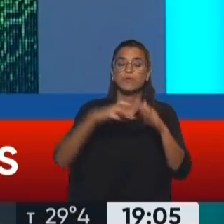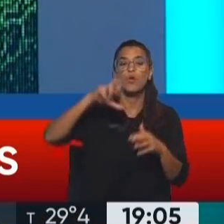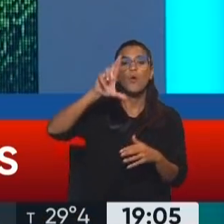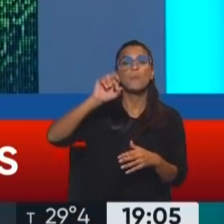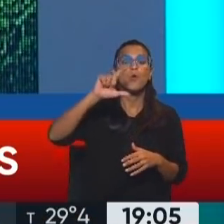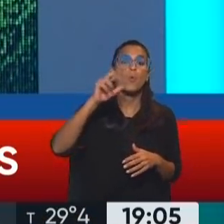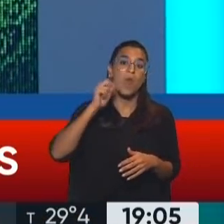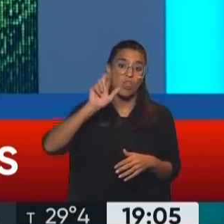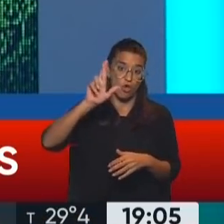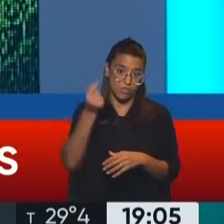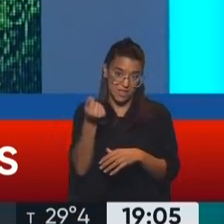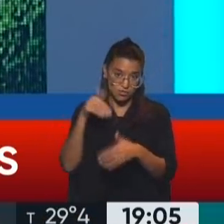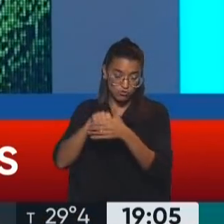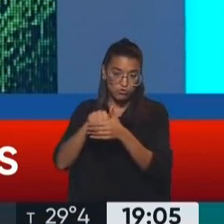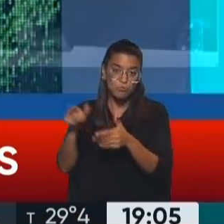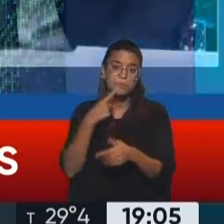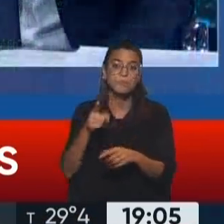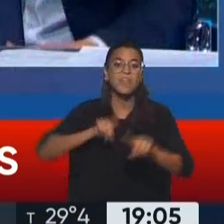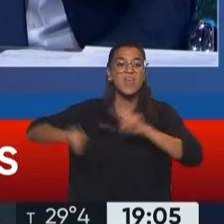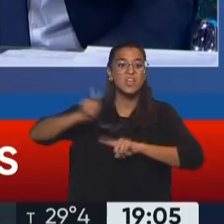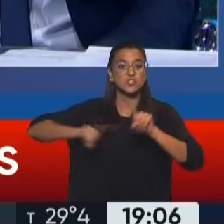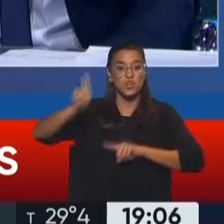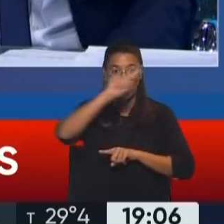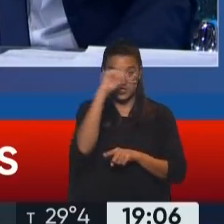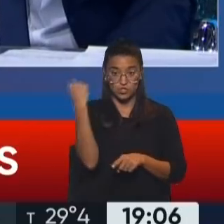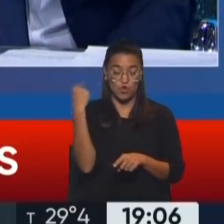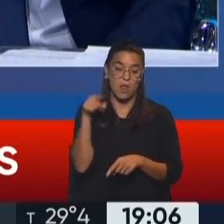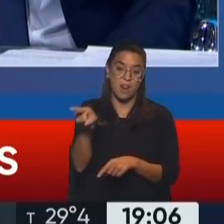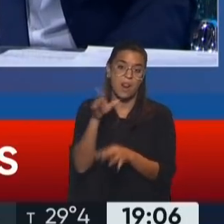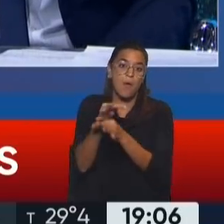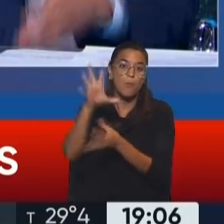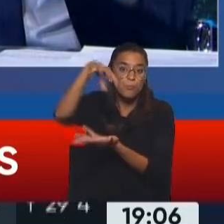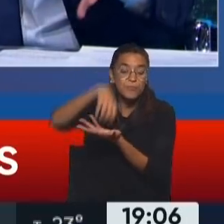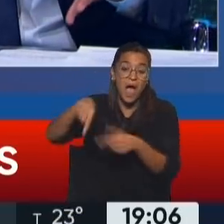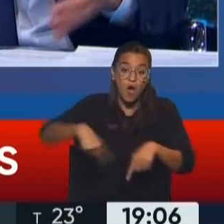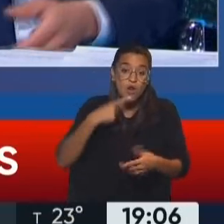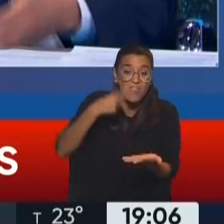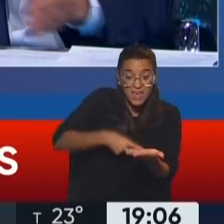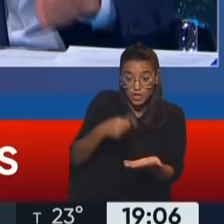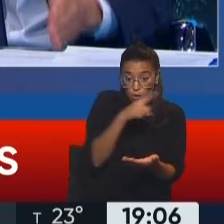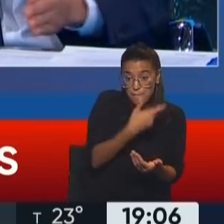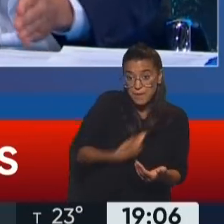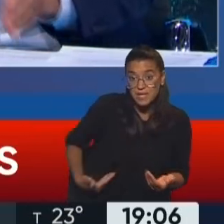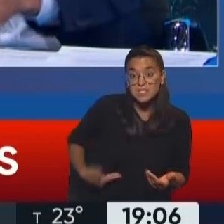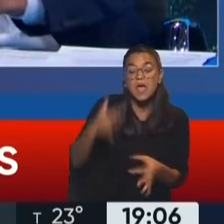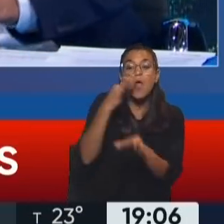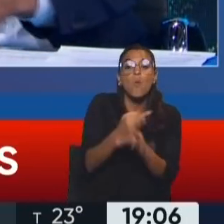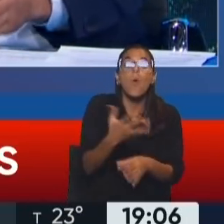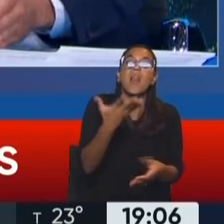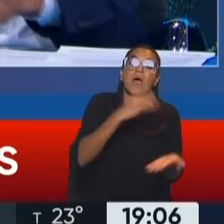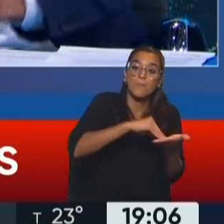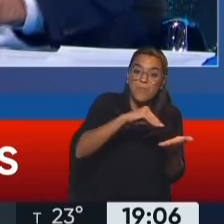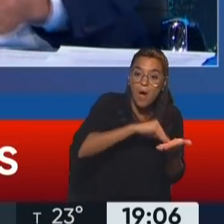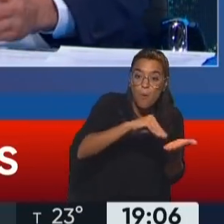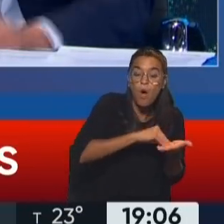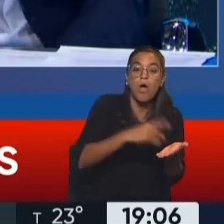Procurador del Tesoro, tiene como una dirección nacional esta escuela, que ahora por un decreto del presidente reciente pasó de llamarse Escuela del Cuerpo de Abogados del Estado a Escuela del